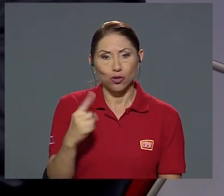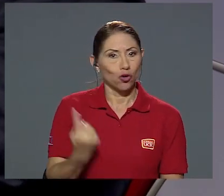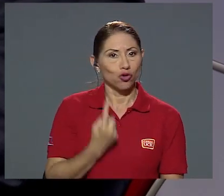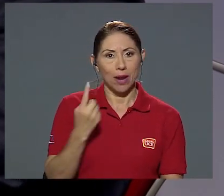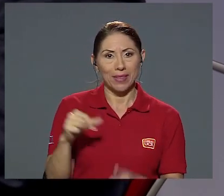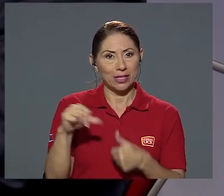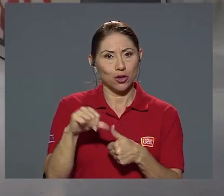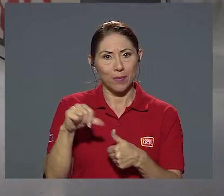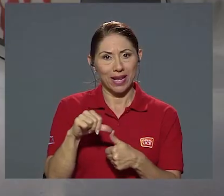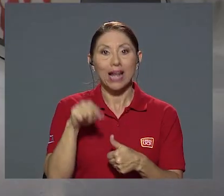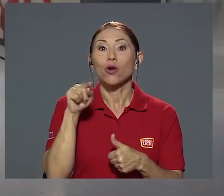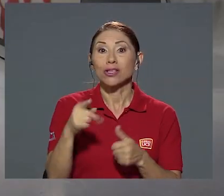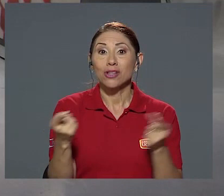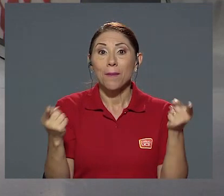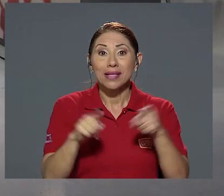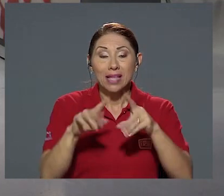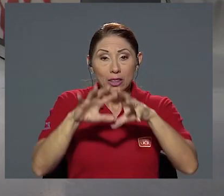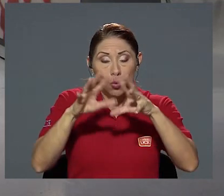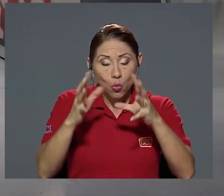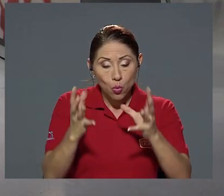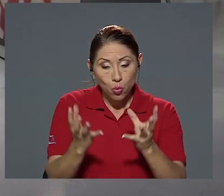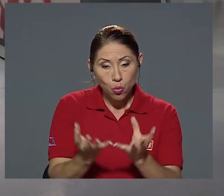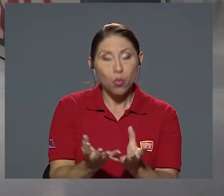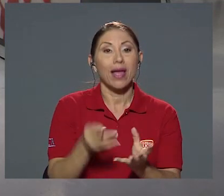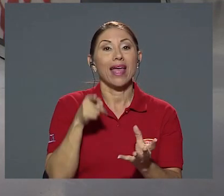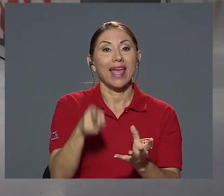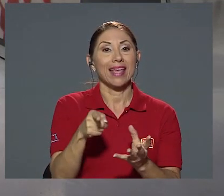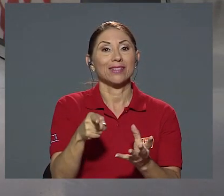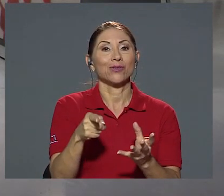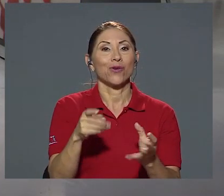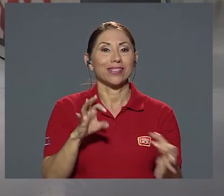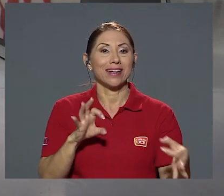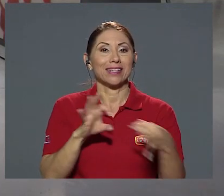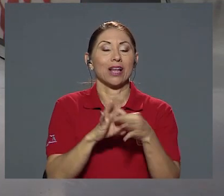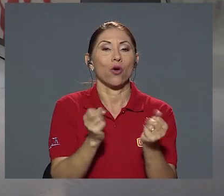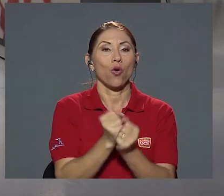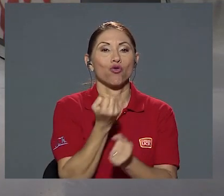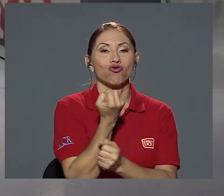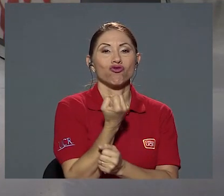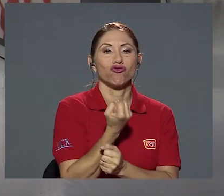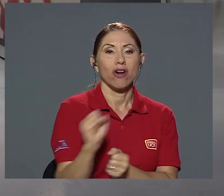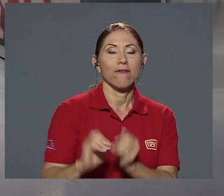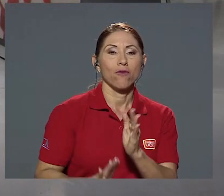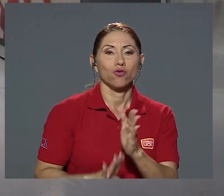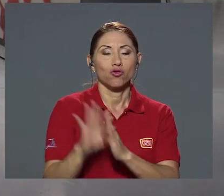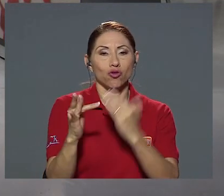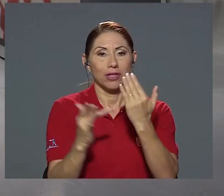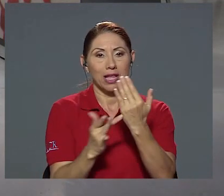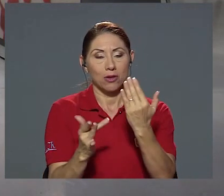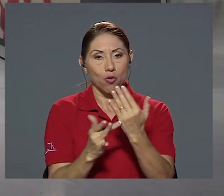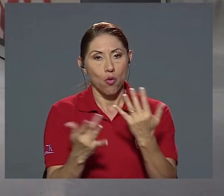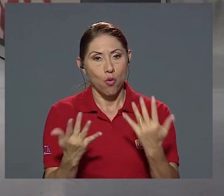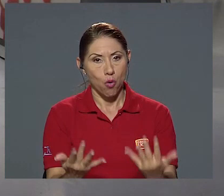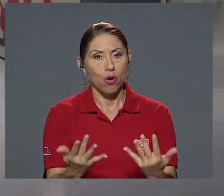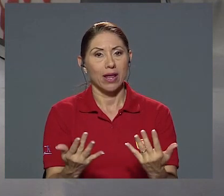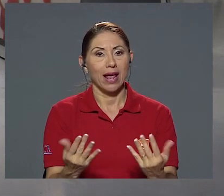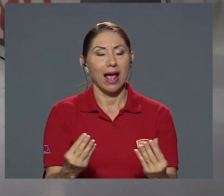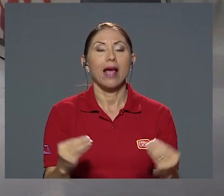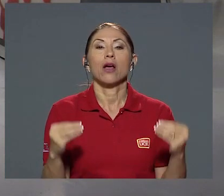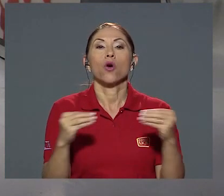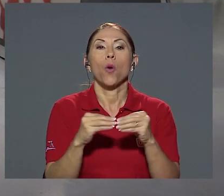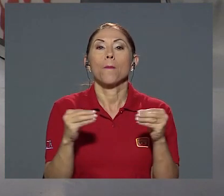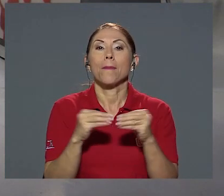está manifestando globalmente y que tiene que ver con esa revolución tecnológica que se está viviendo a escala global, con